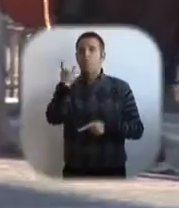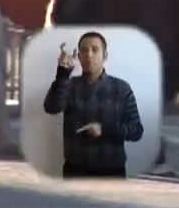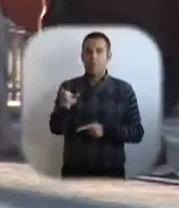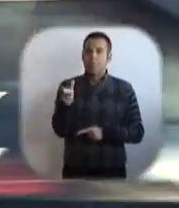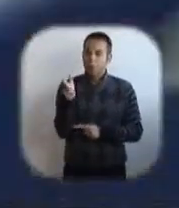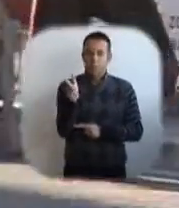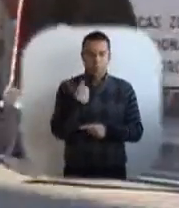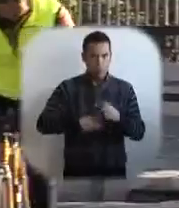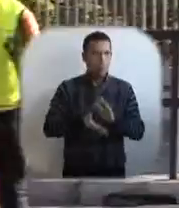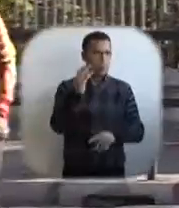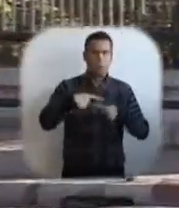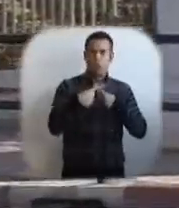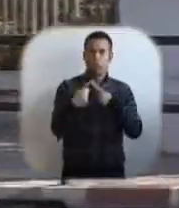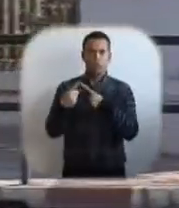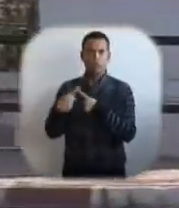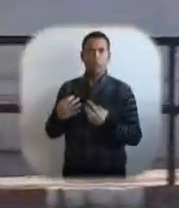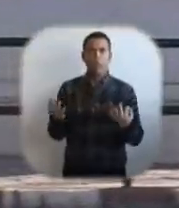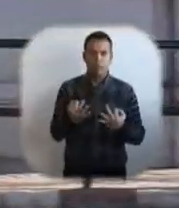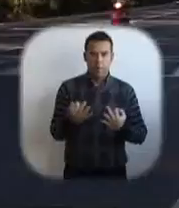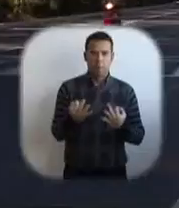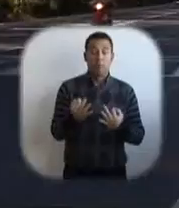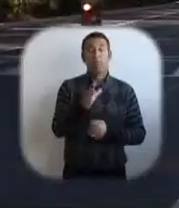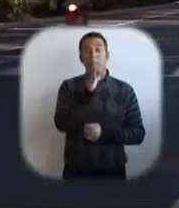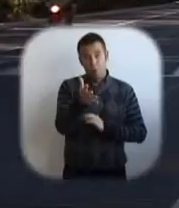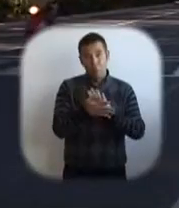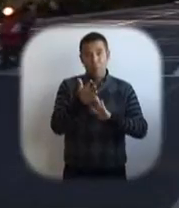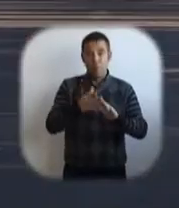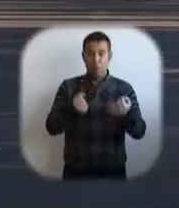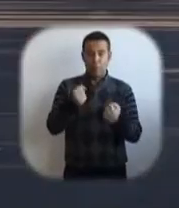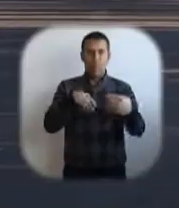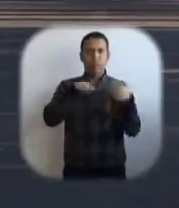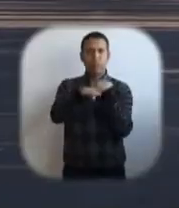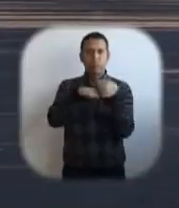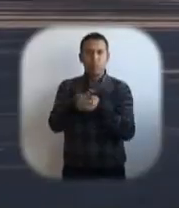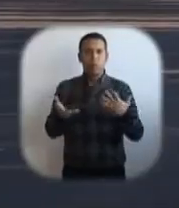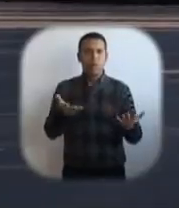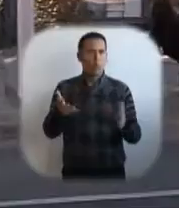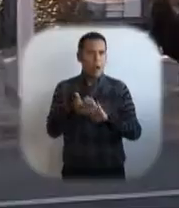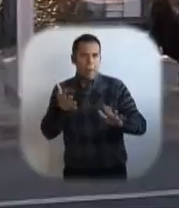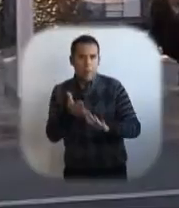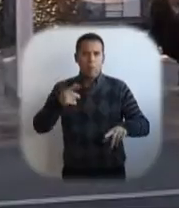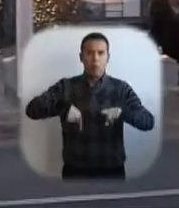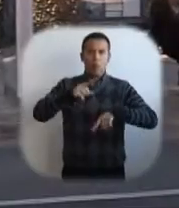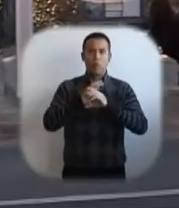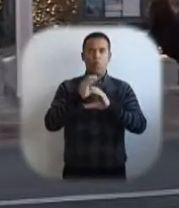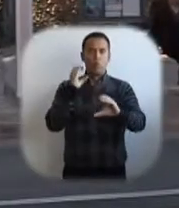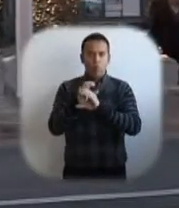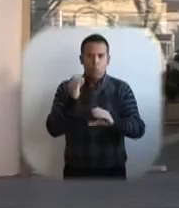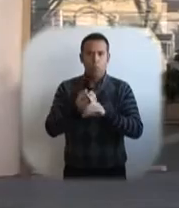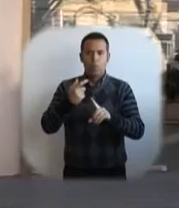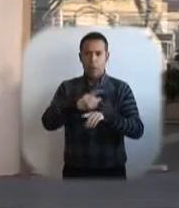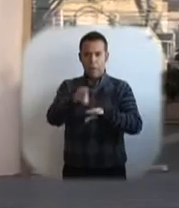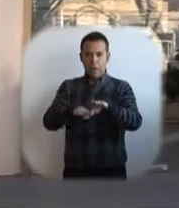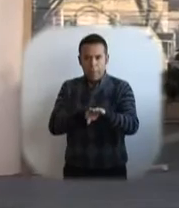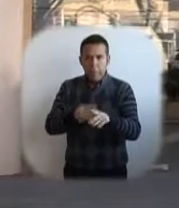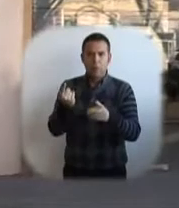cualquier persona tiene que poder realizarlos. Por tanto, tener un tráfico fluido, transporte público eficaz,